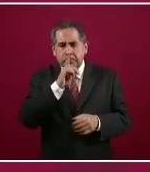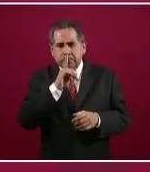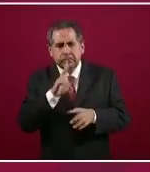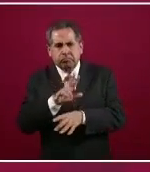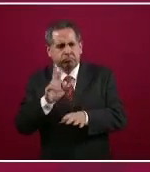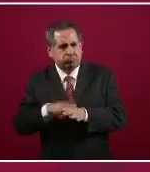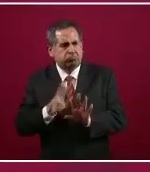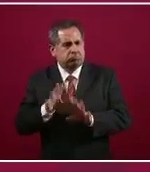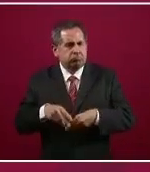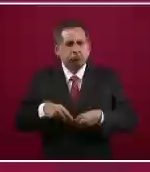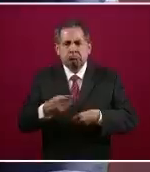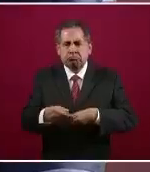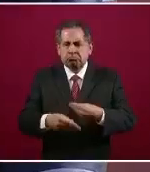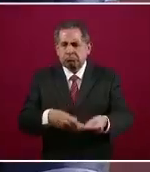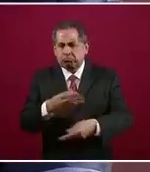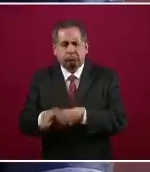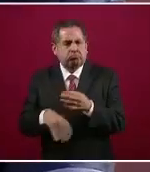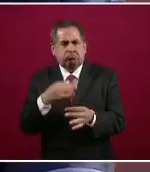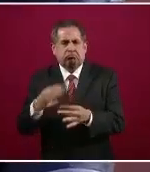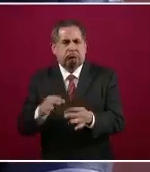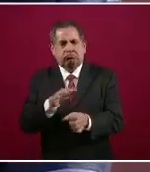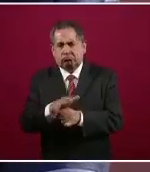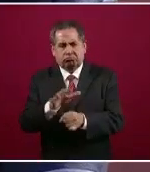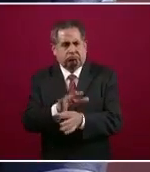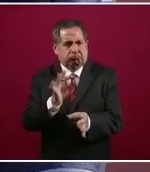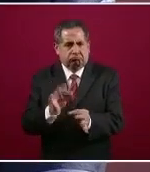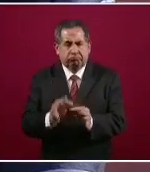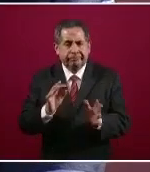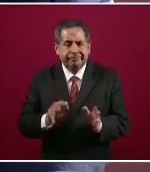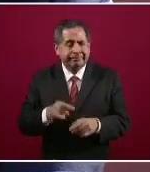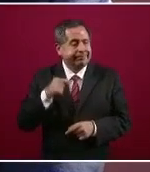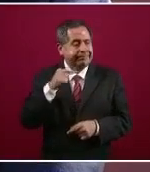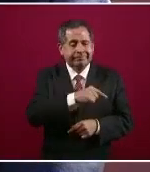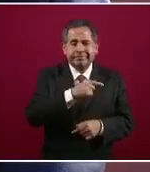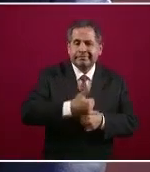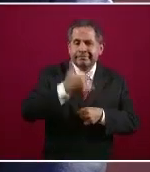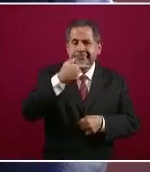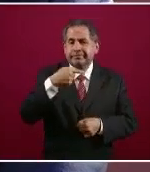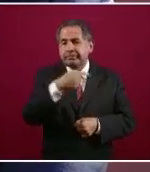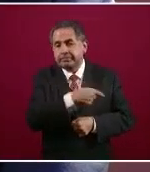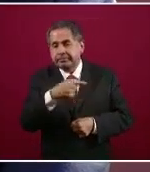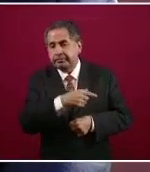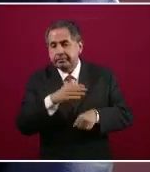se entregó todo, pero esto es por razones